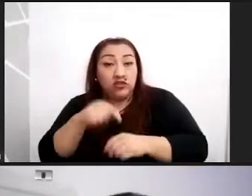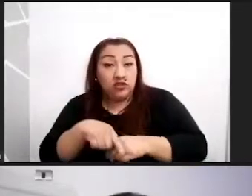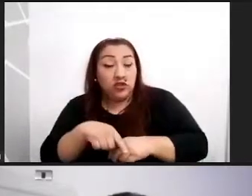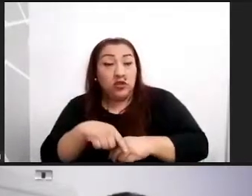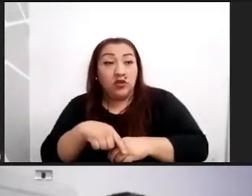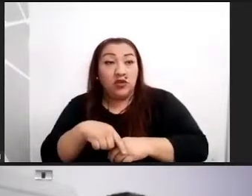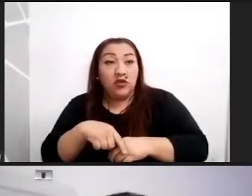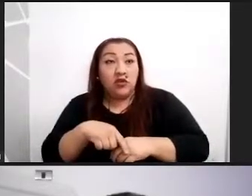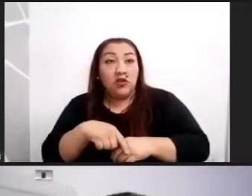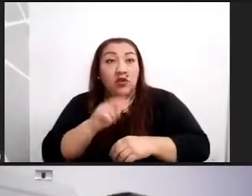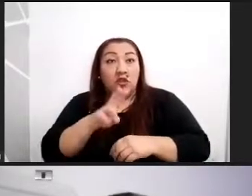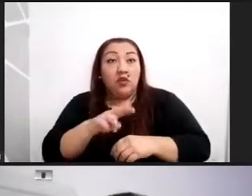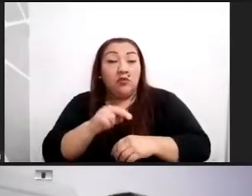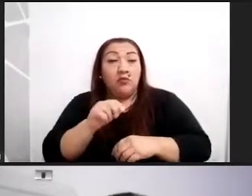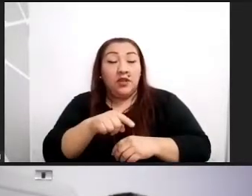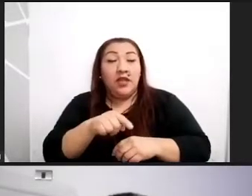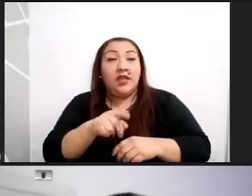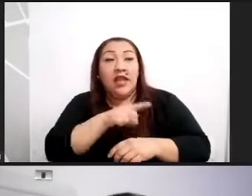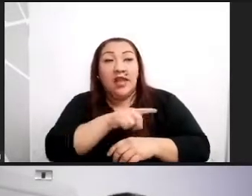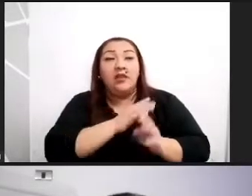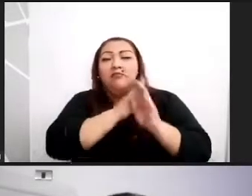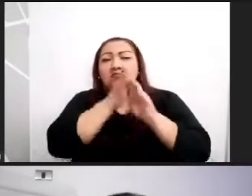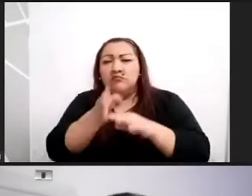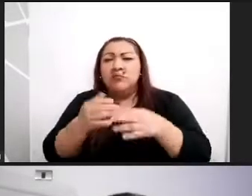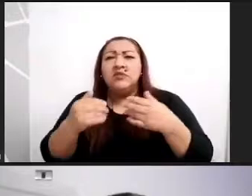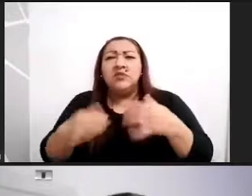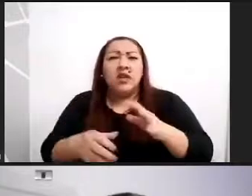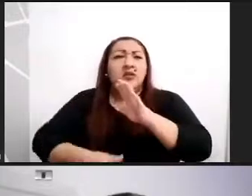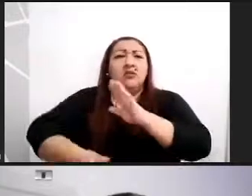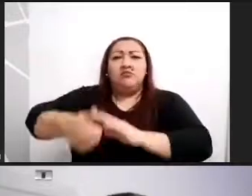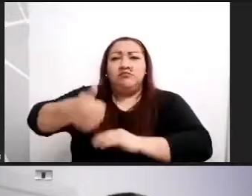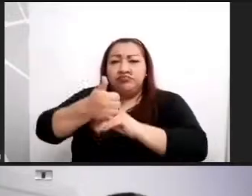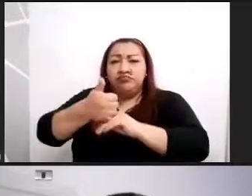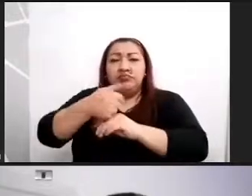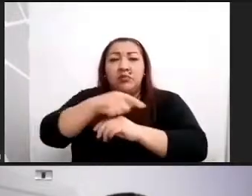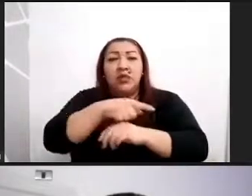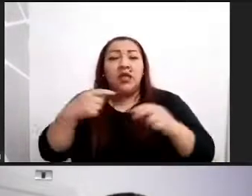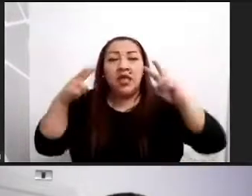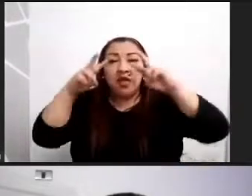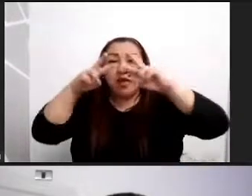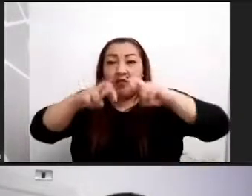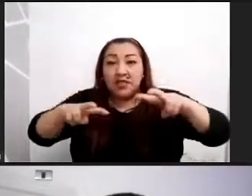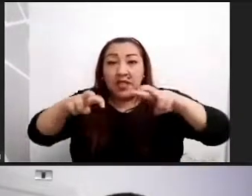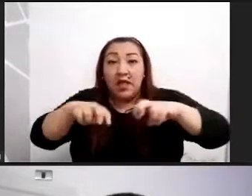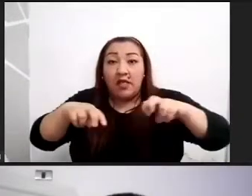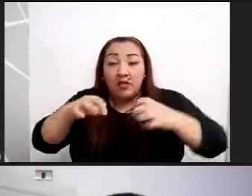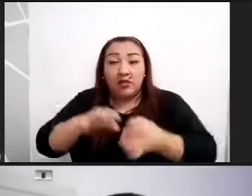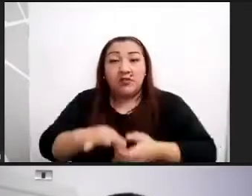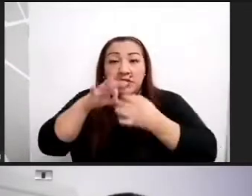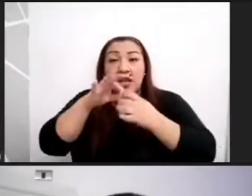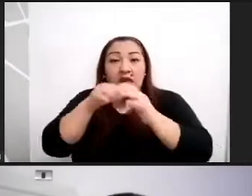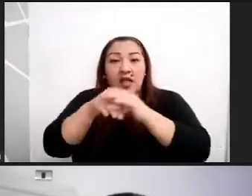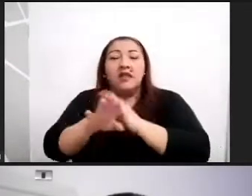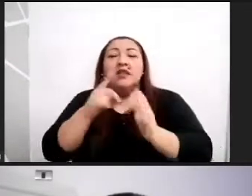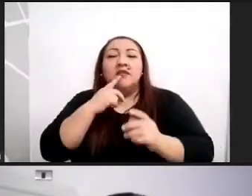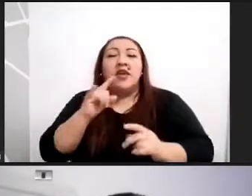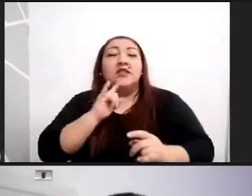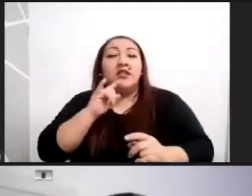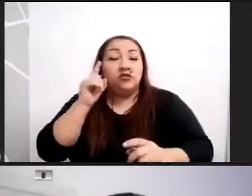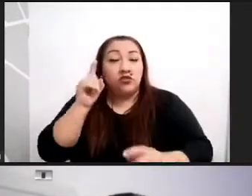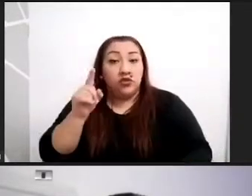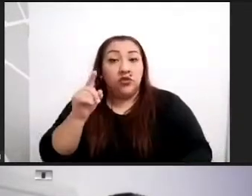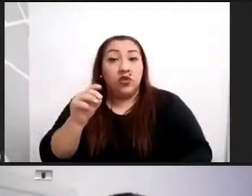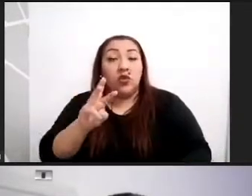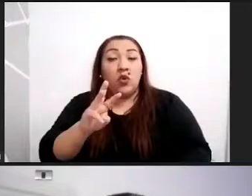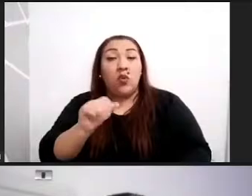investigadora visitante en el Woodrow Wilson International Center for Scholars en Washington, D.C. Recibió su PhD